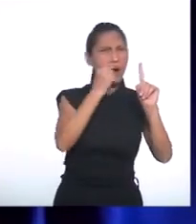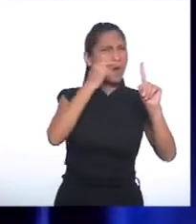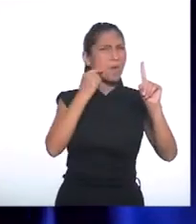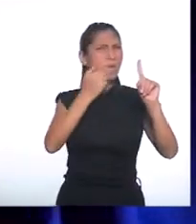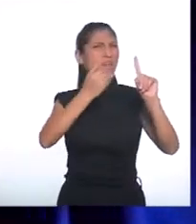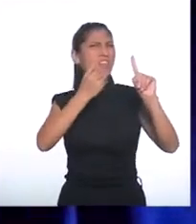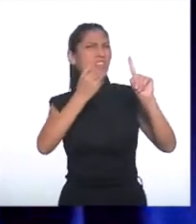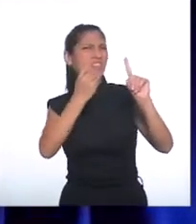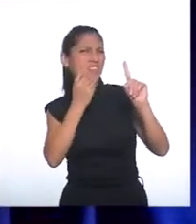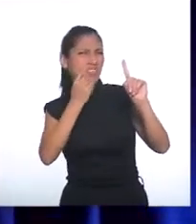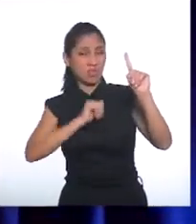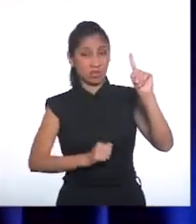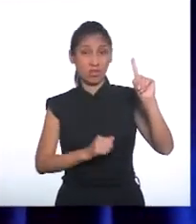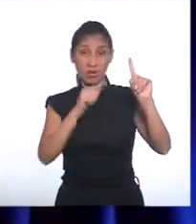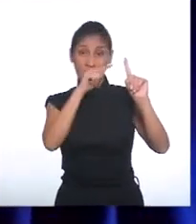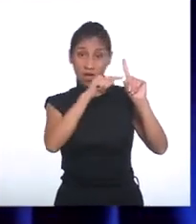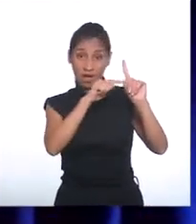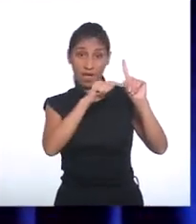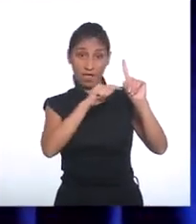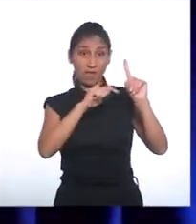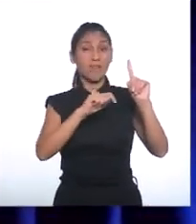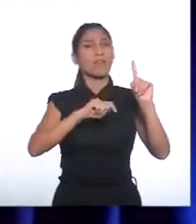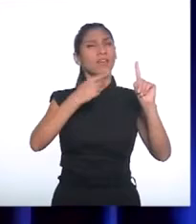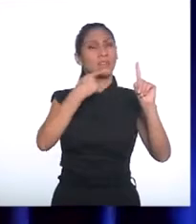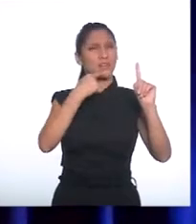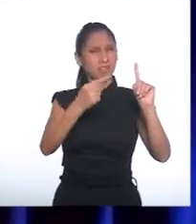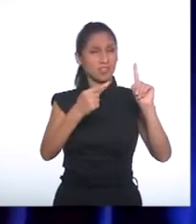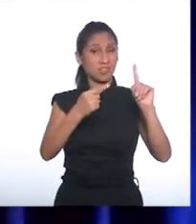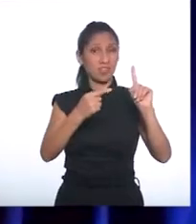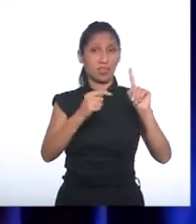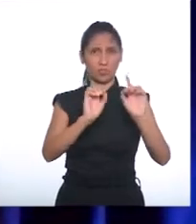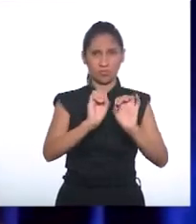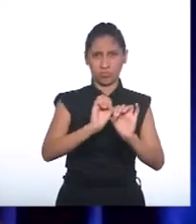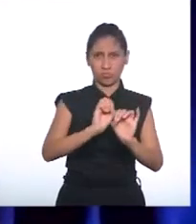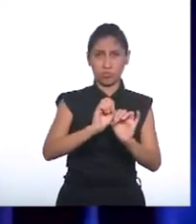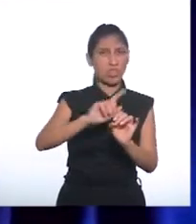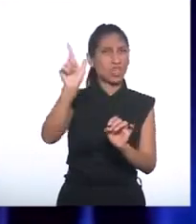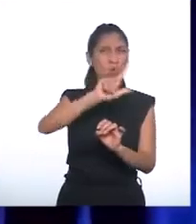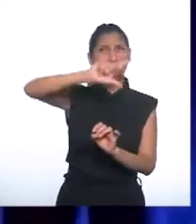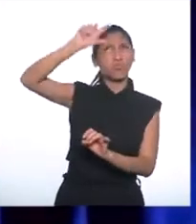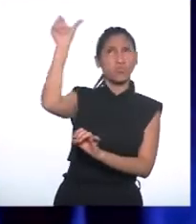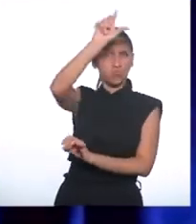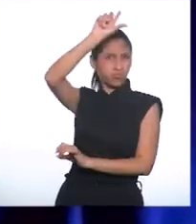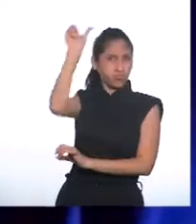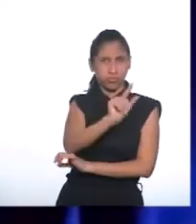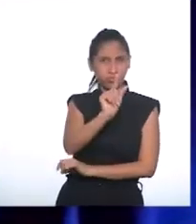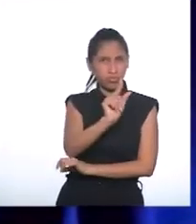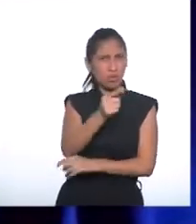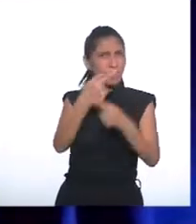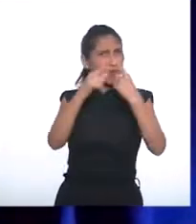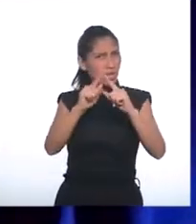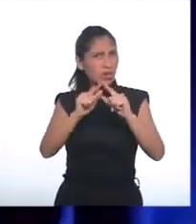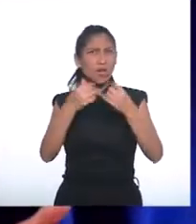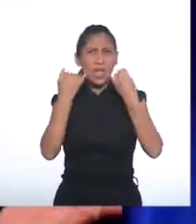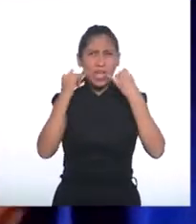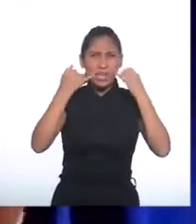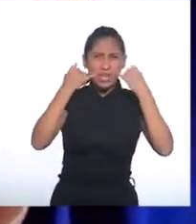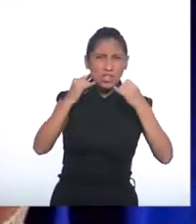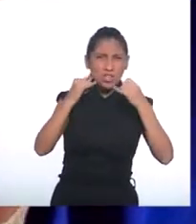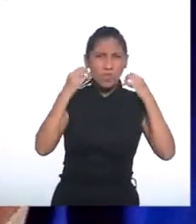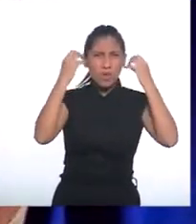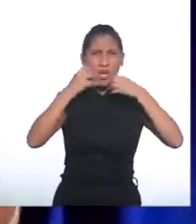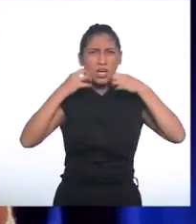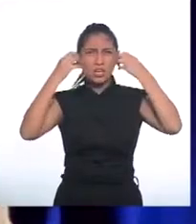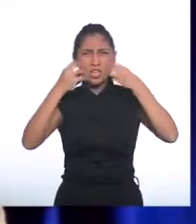señor Santiago le dicen en castellano relámpago o rayo. Pero en quechua, los runas de